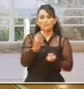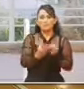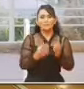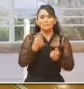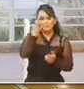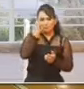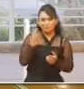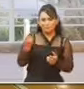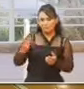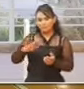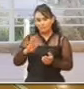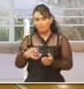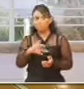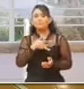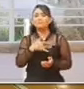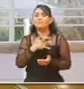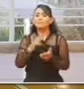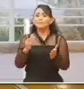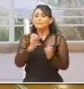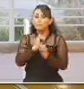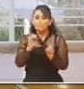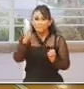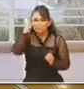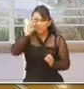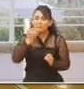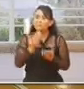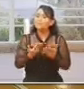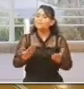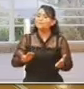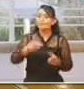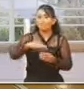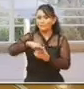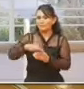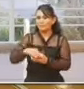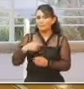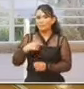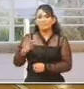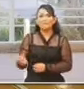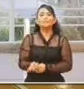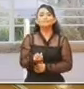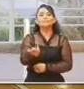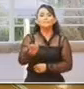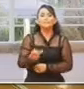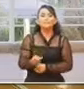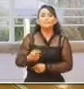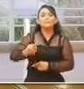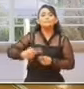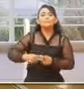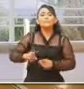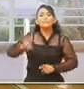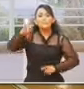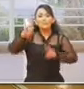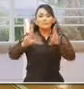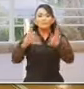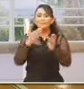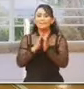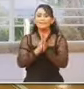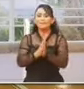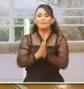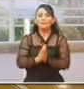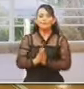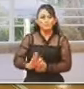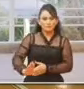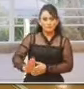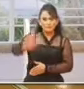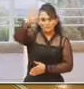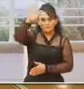a su consideración? Si no hay alguna consideración, procedo a someterlo a votación, por lo que les pregunto, quienes estén por su aprobación, favor de manifestarlo de